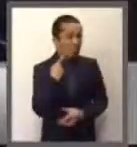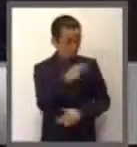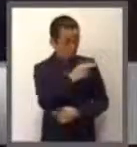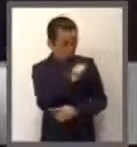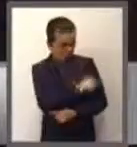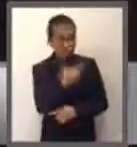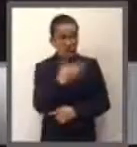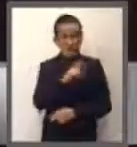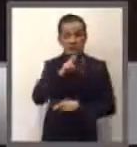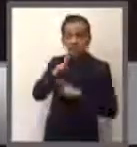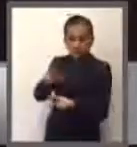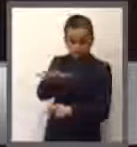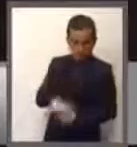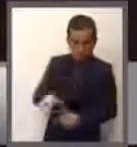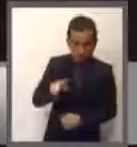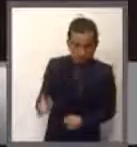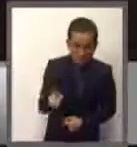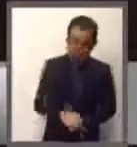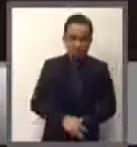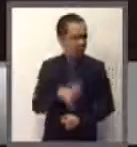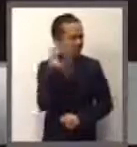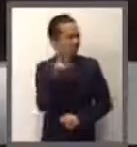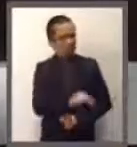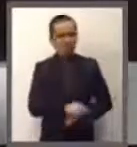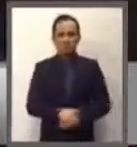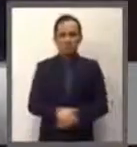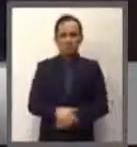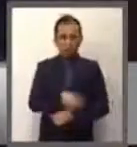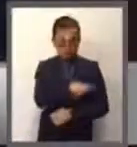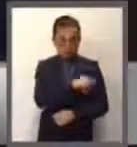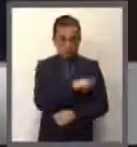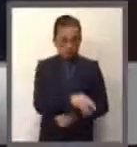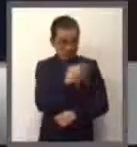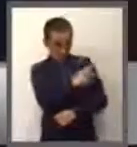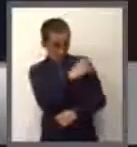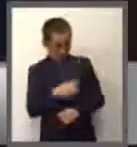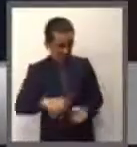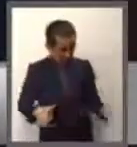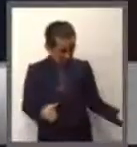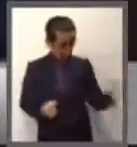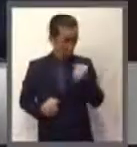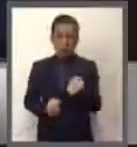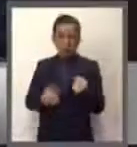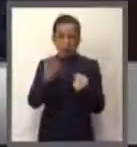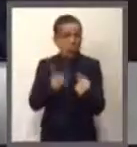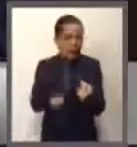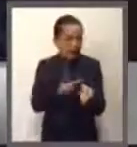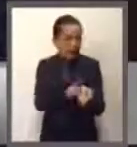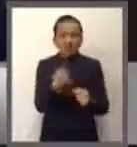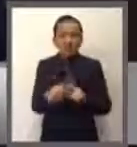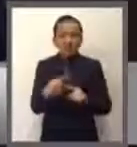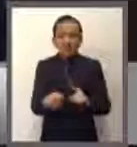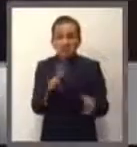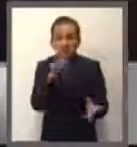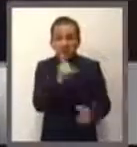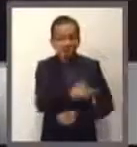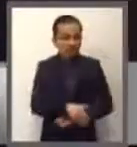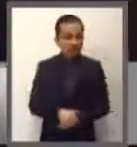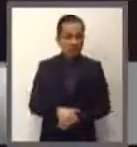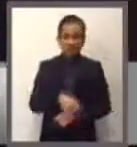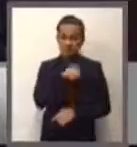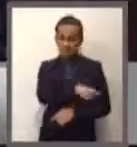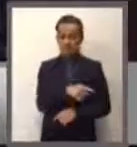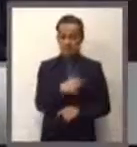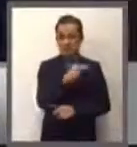y que, insisto, ni siquiera es capaz de poner a uno de los suyos al frente de su campaña. Su legado